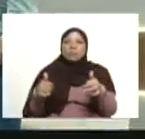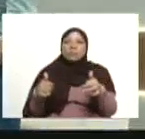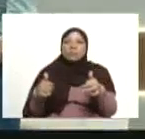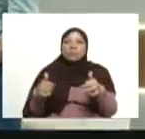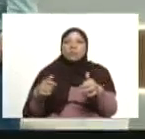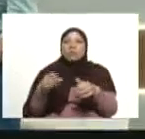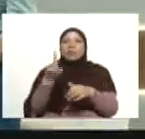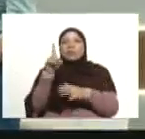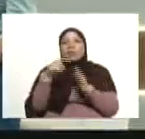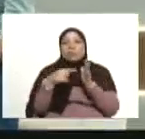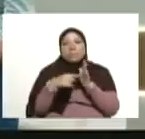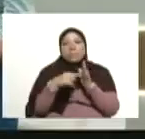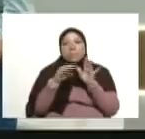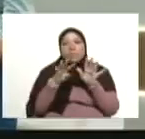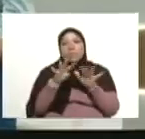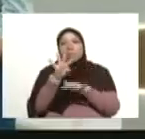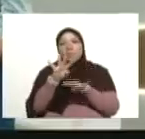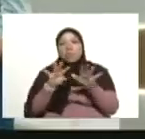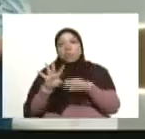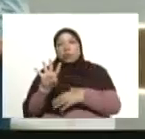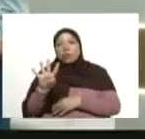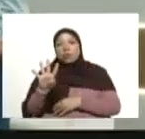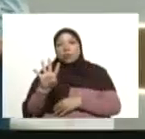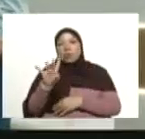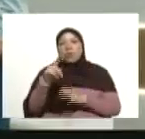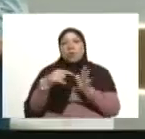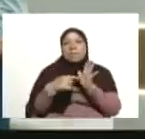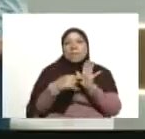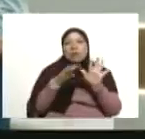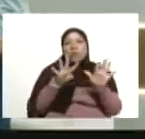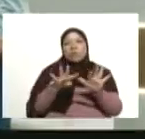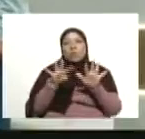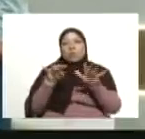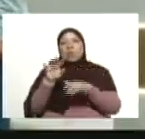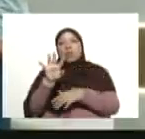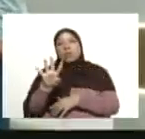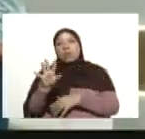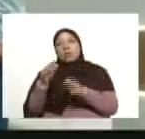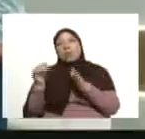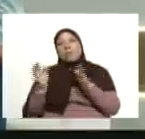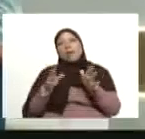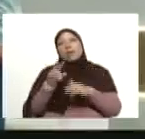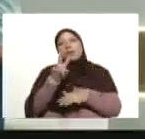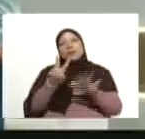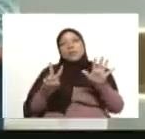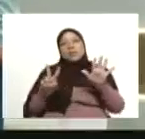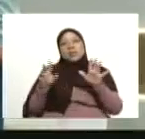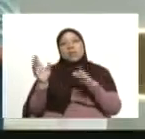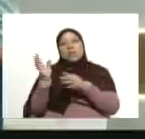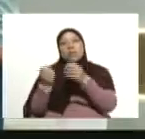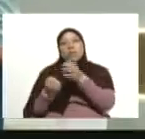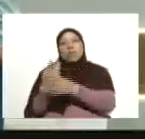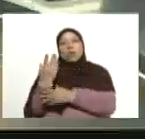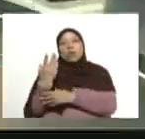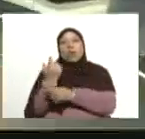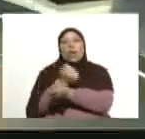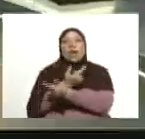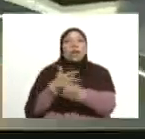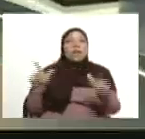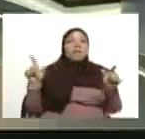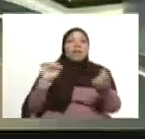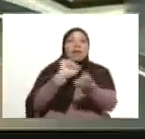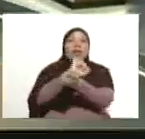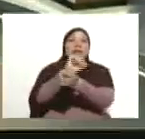Año 94 salió, 26 de marzo del año 94. Salió de la cárcel de dignidad el comandante Hugo